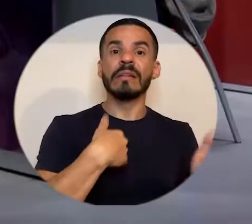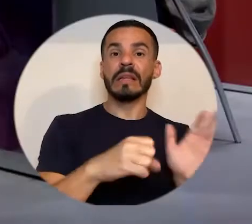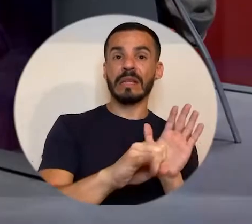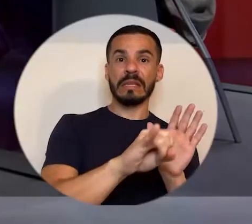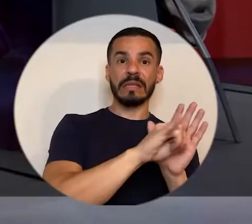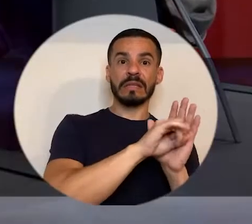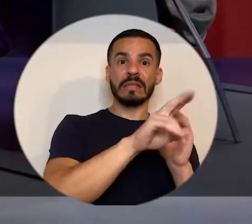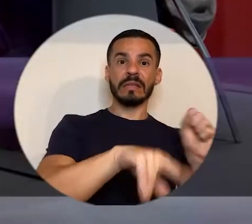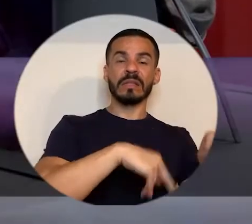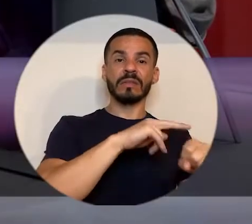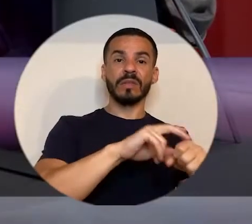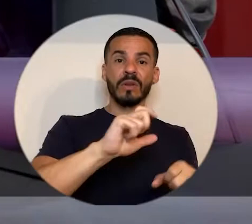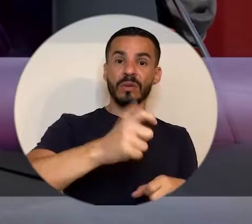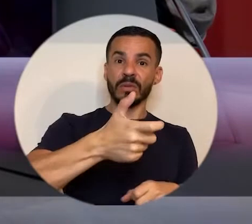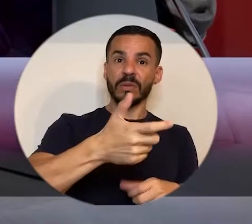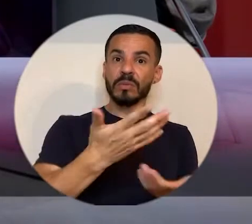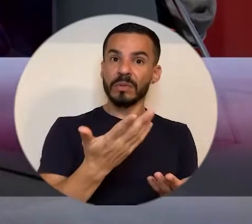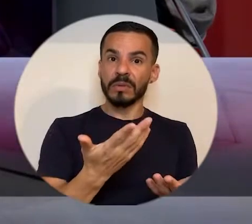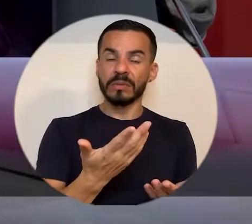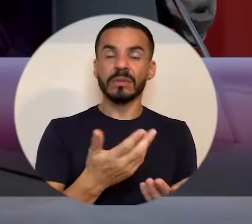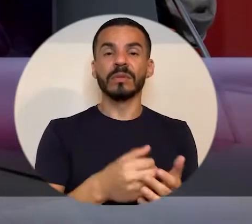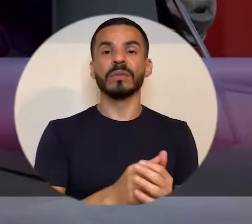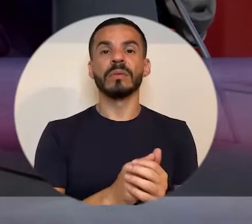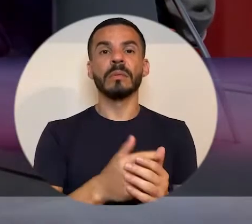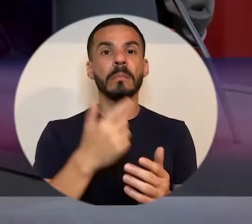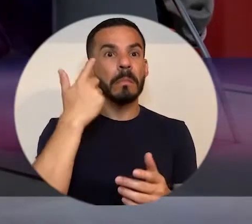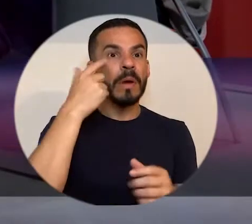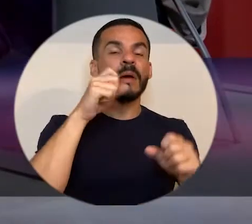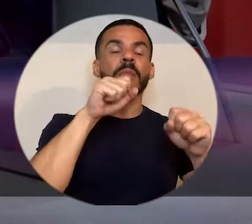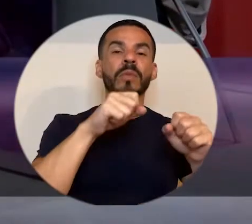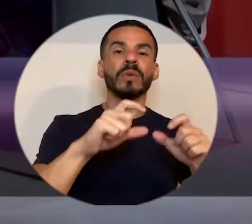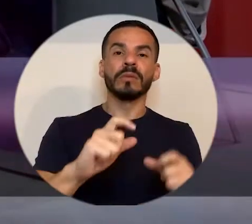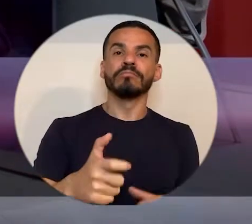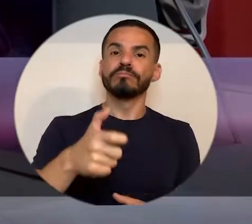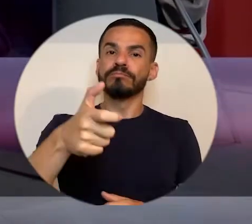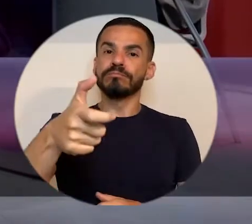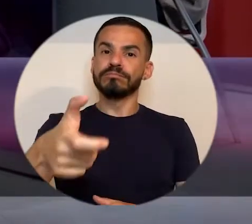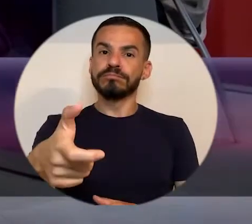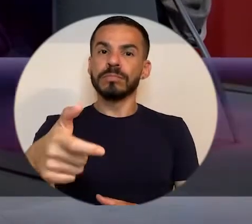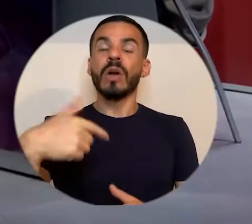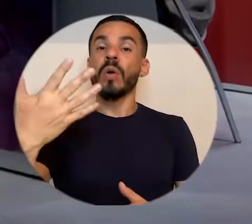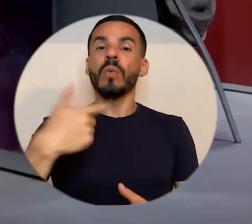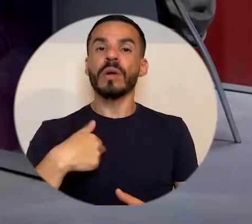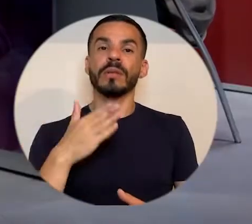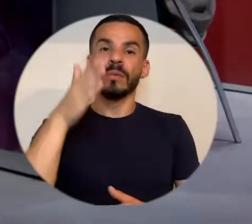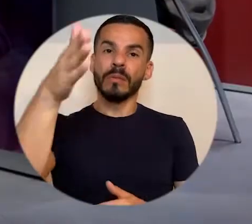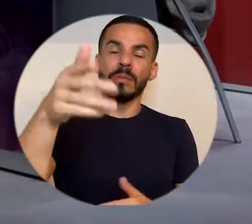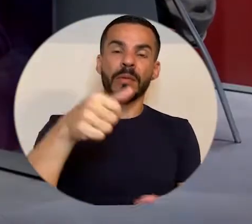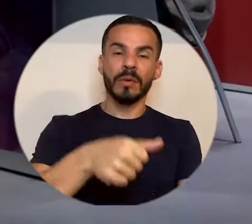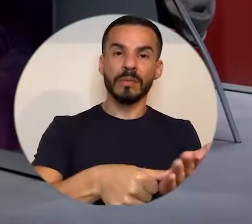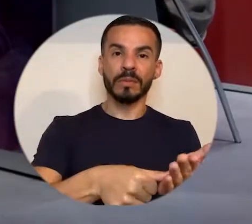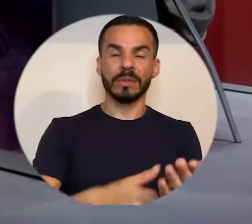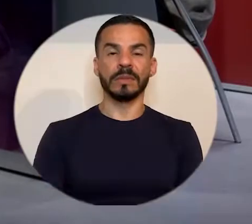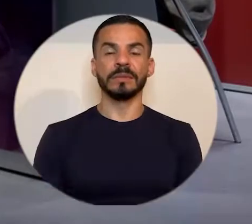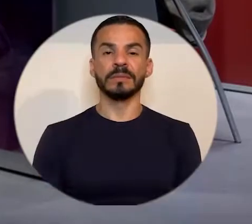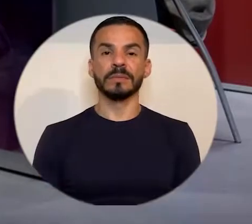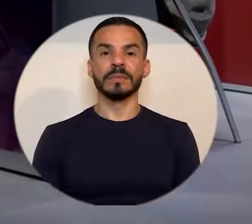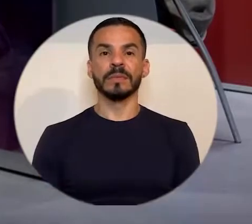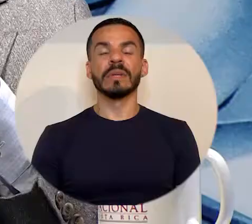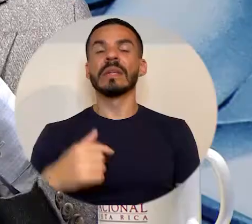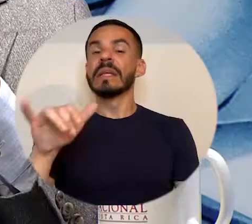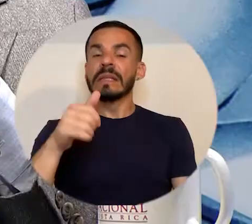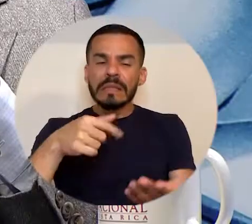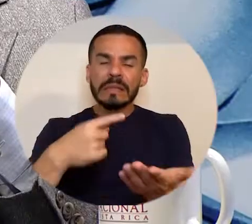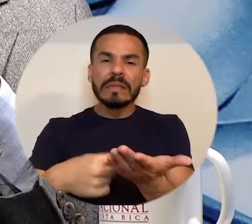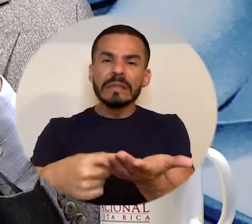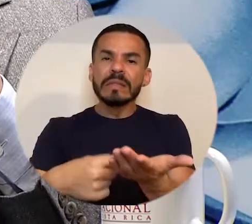nacional, un documento de identidad nacional, para presentarlo a la hora de votar. Hay una